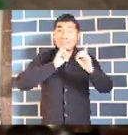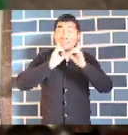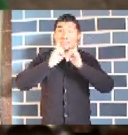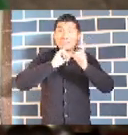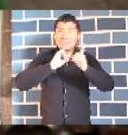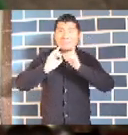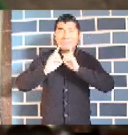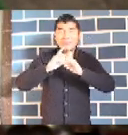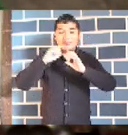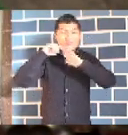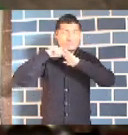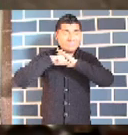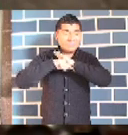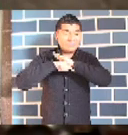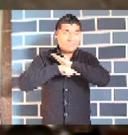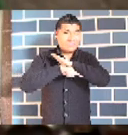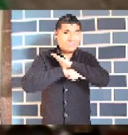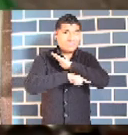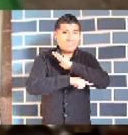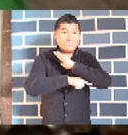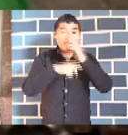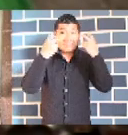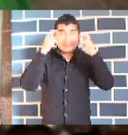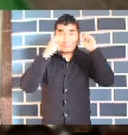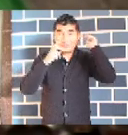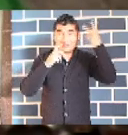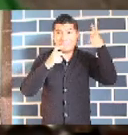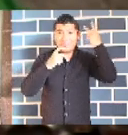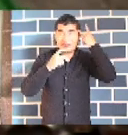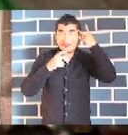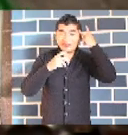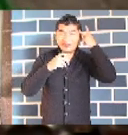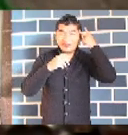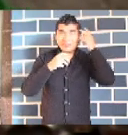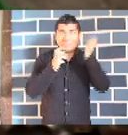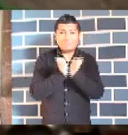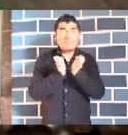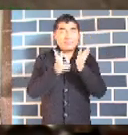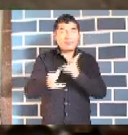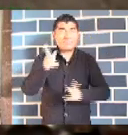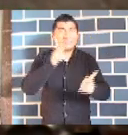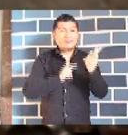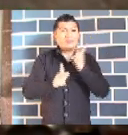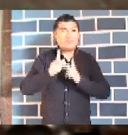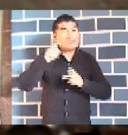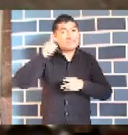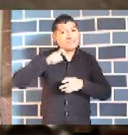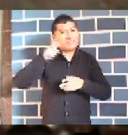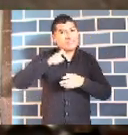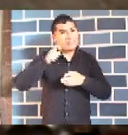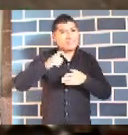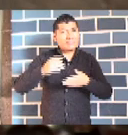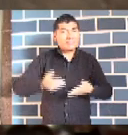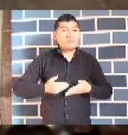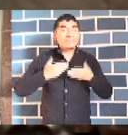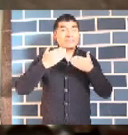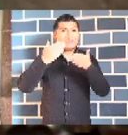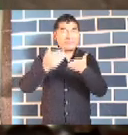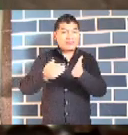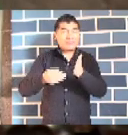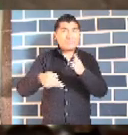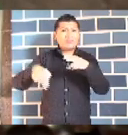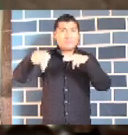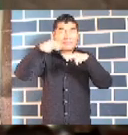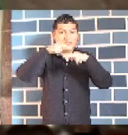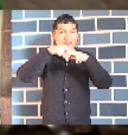profundidad políticas públicas que se deben o que se han de implementar